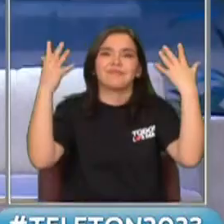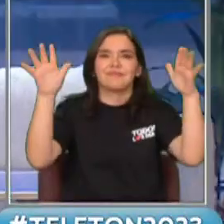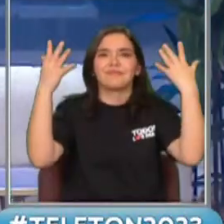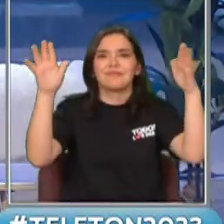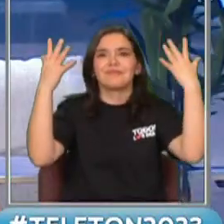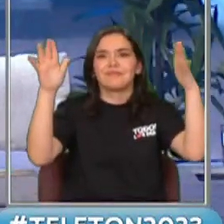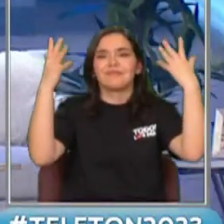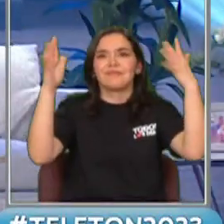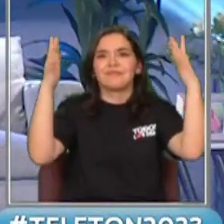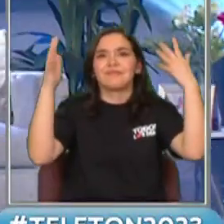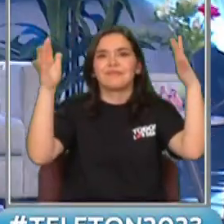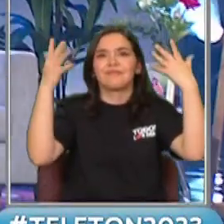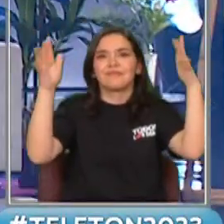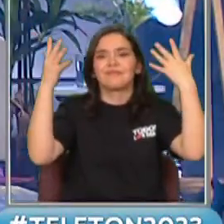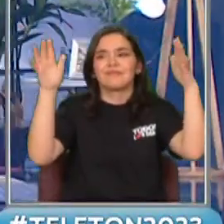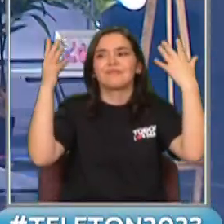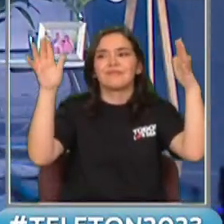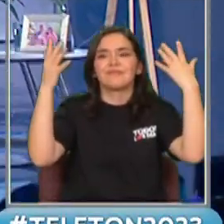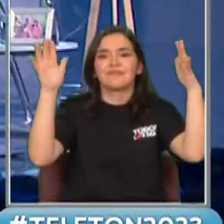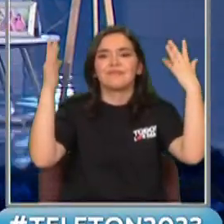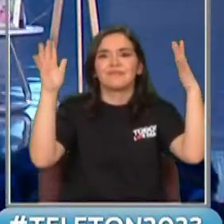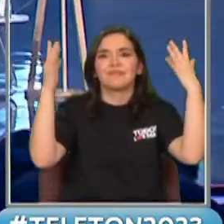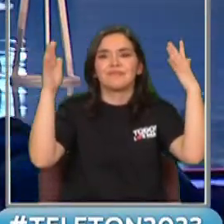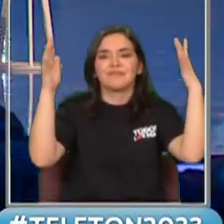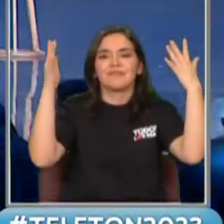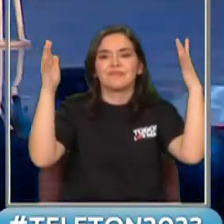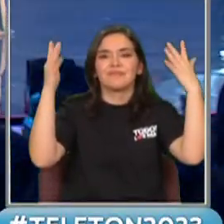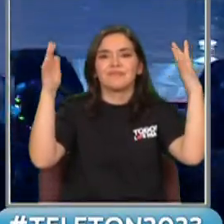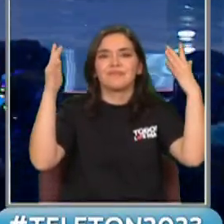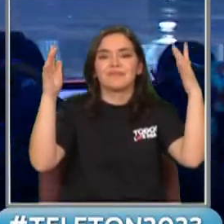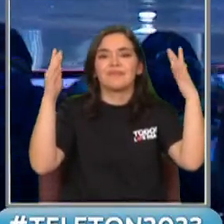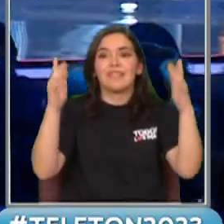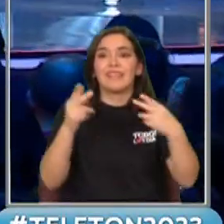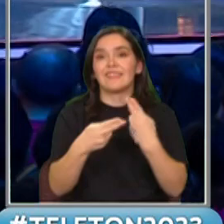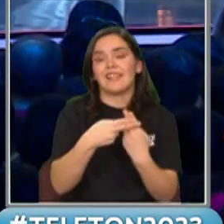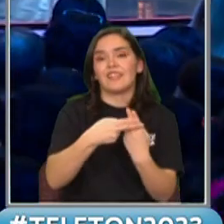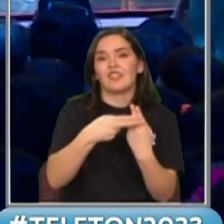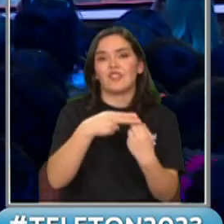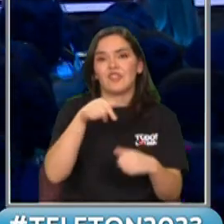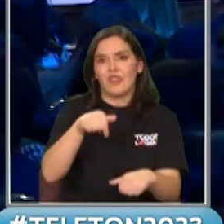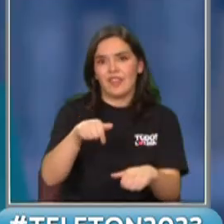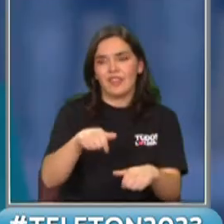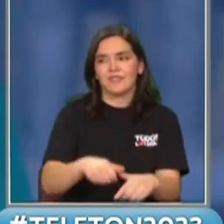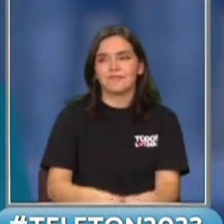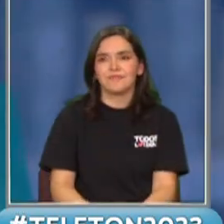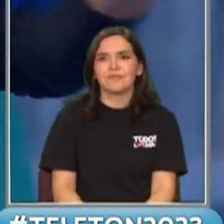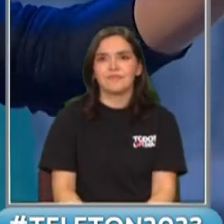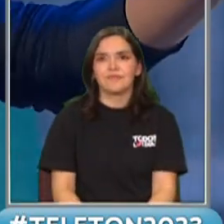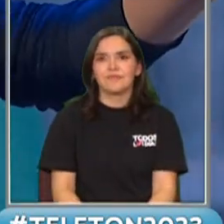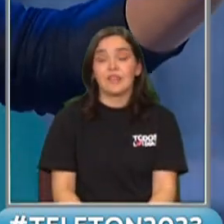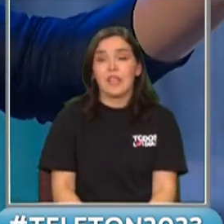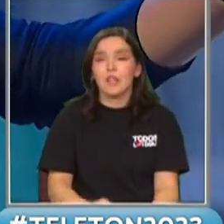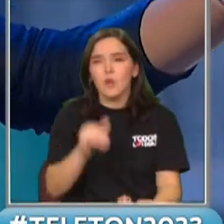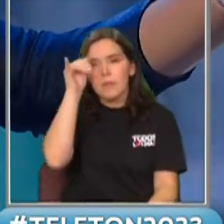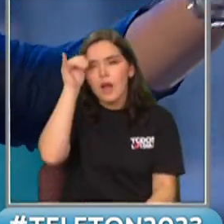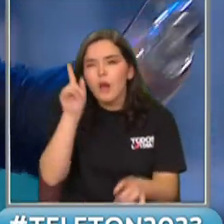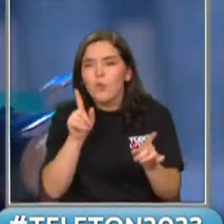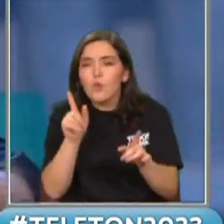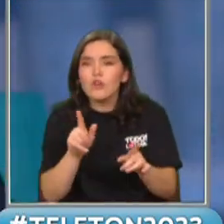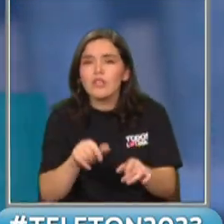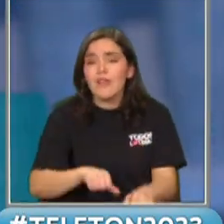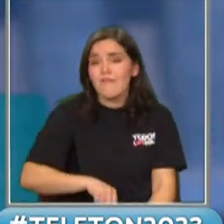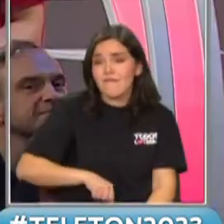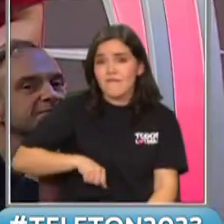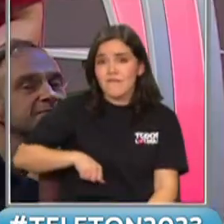est haciendo El aguante en teletono hoy día disculpa alguien se ha hecho la vasectomía acá